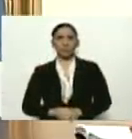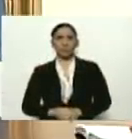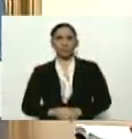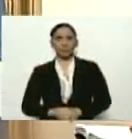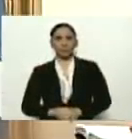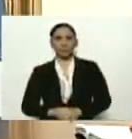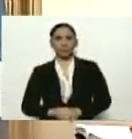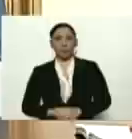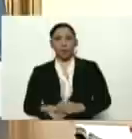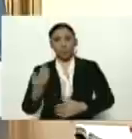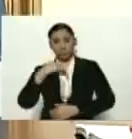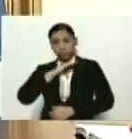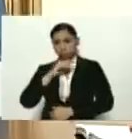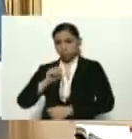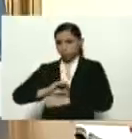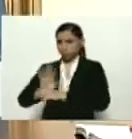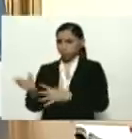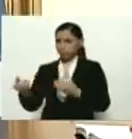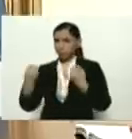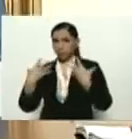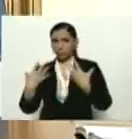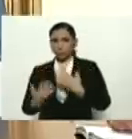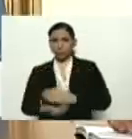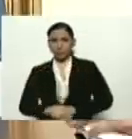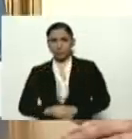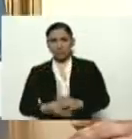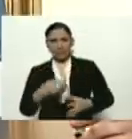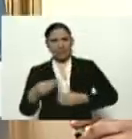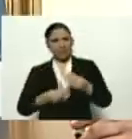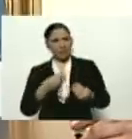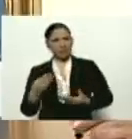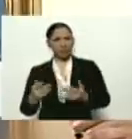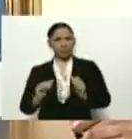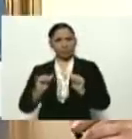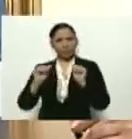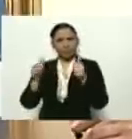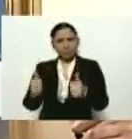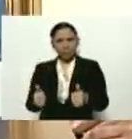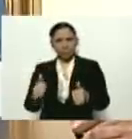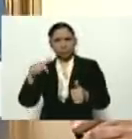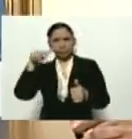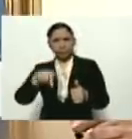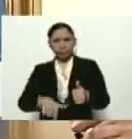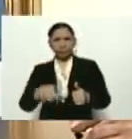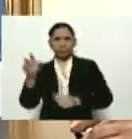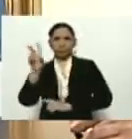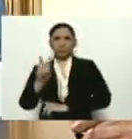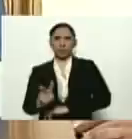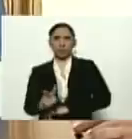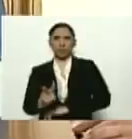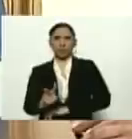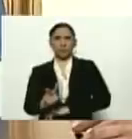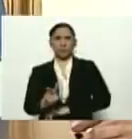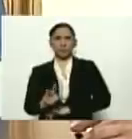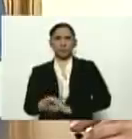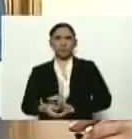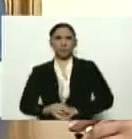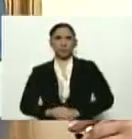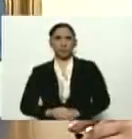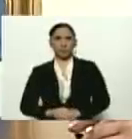de que esta pandemia del coronavirus haya hecho su aparición en nuestros pueblos, en nuestras